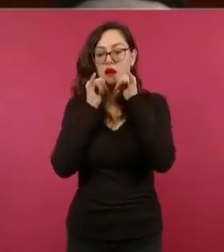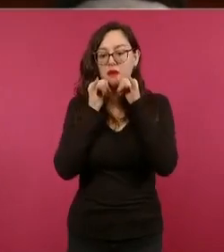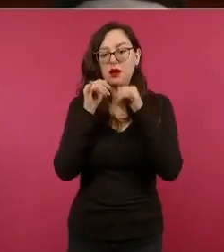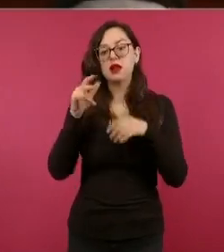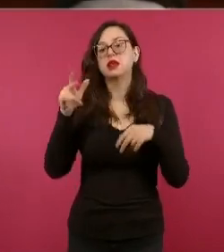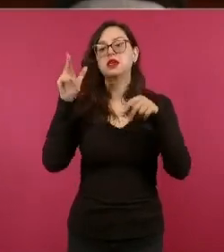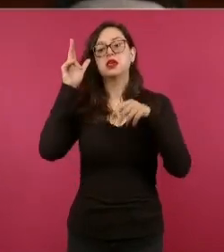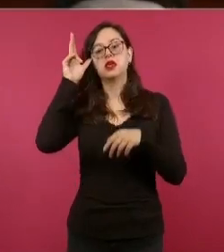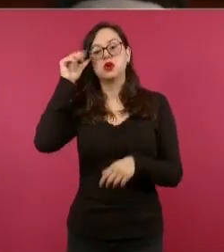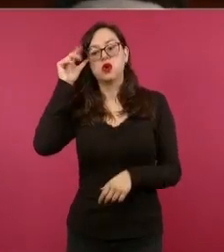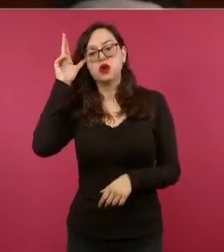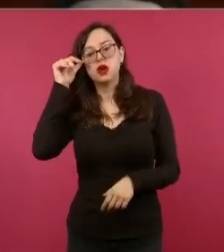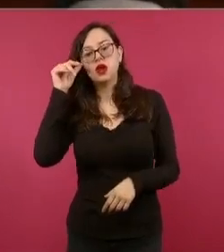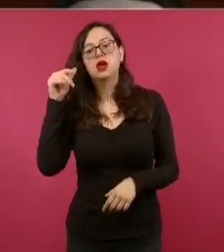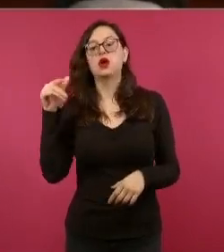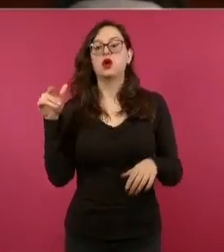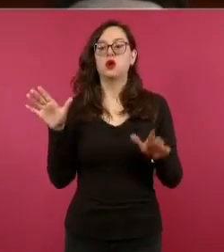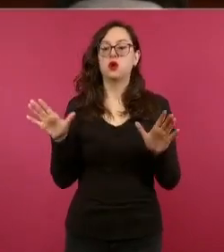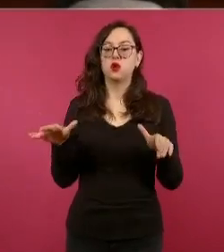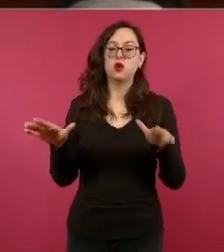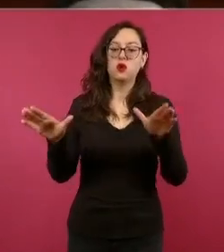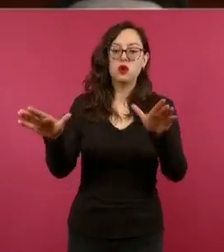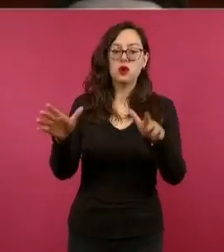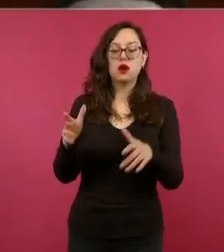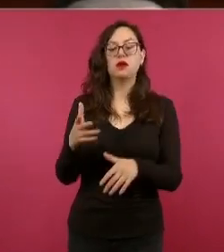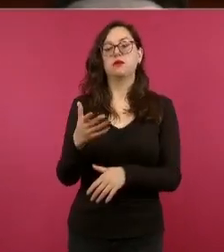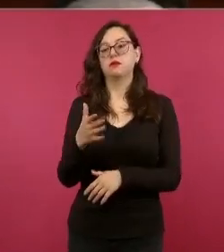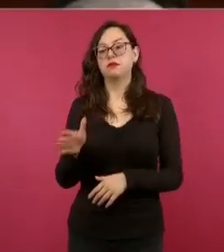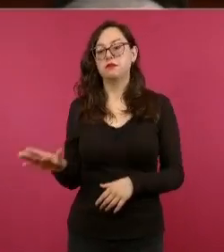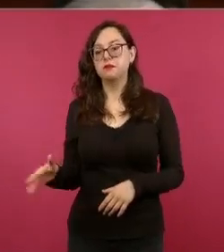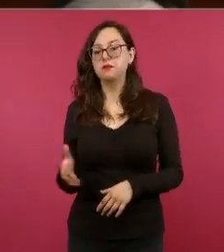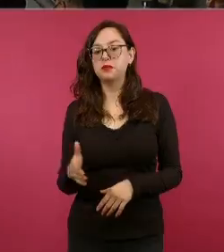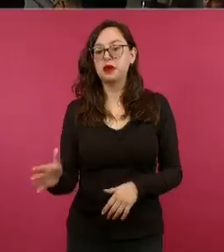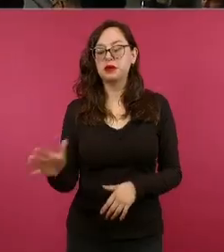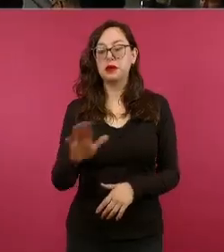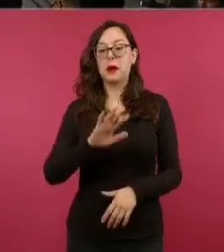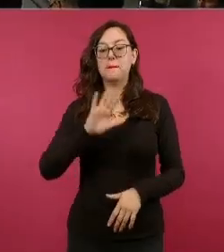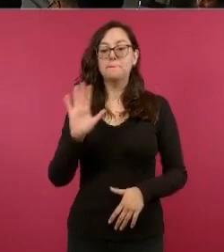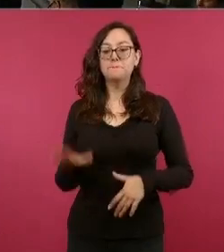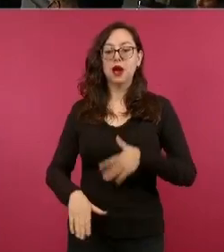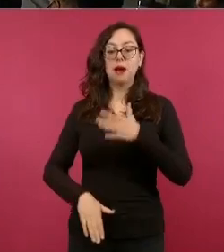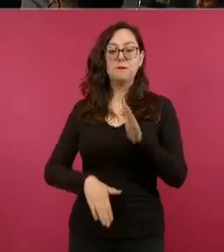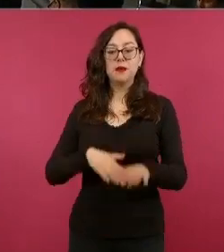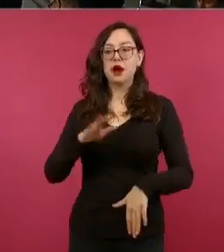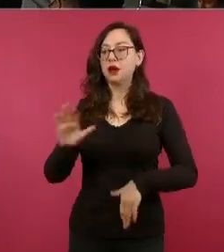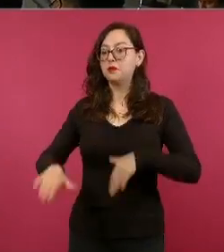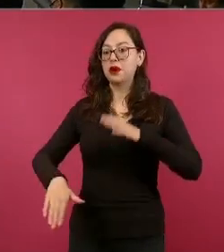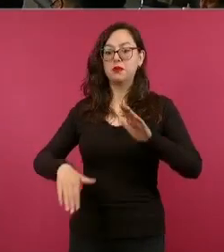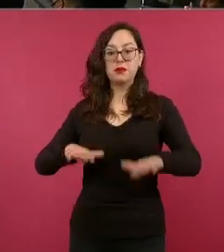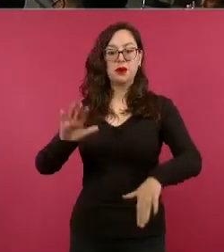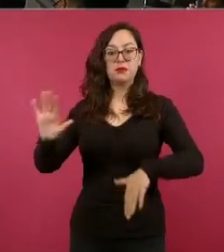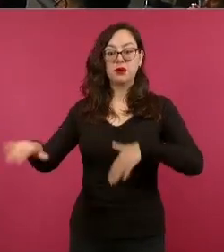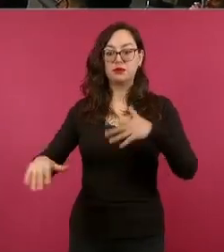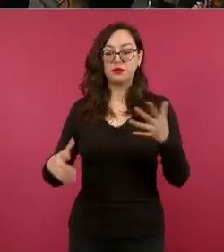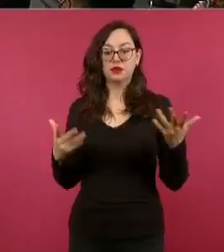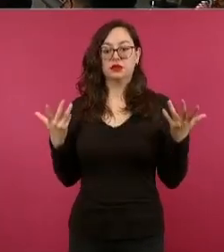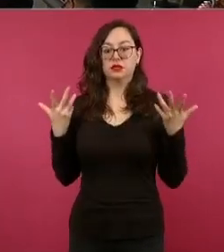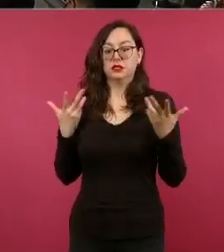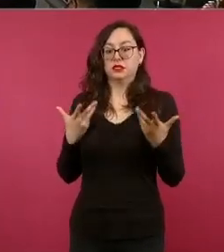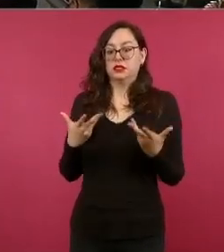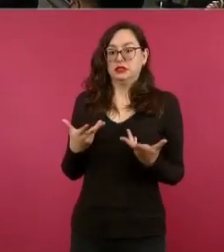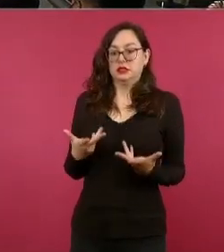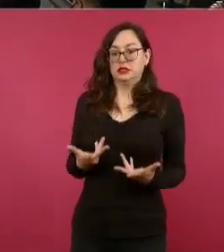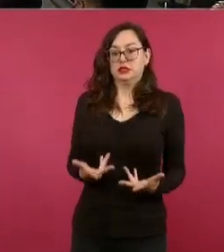conejos, aves y peces han muerto irremediablemente por la falta de agua en este río, lo que muchos califican como